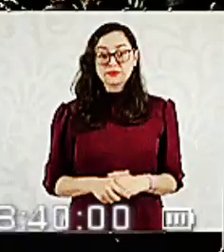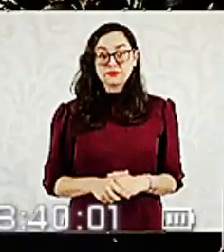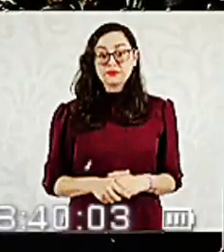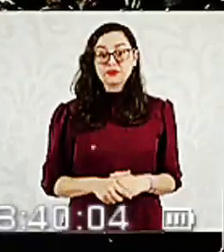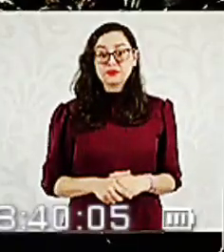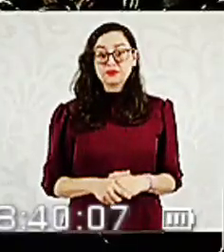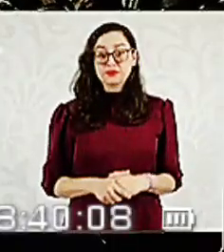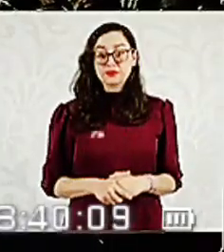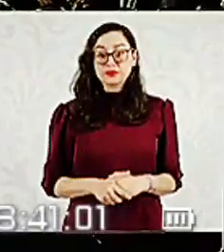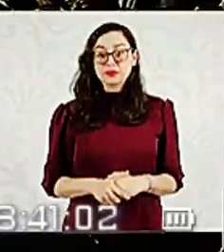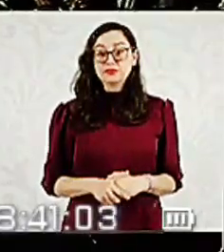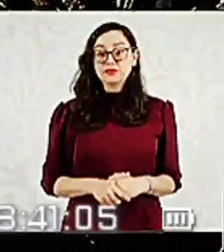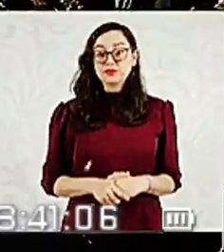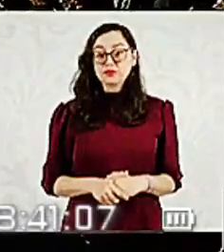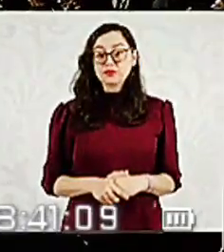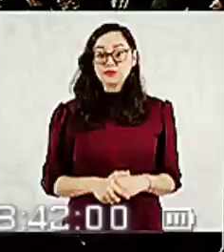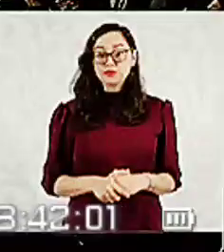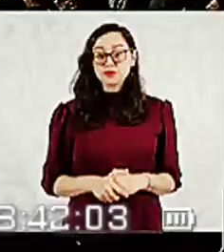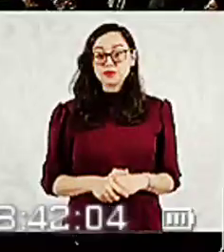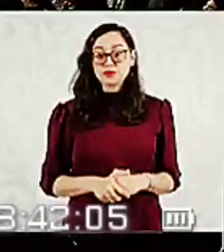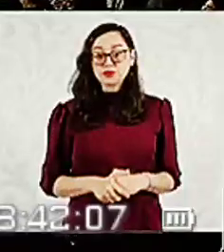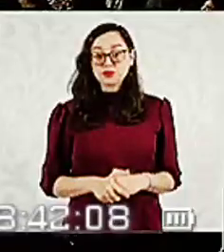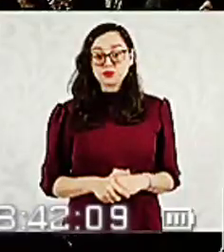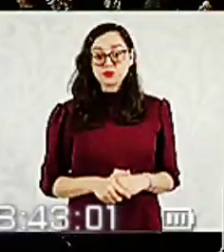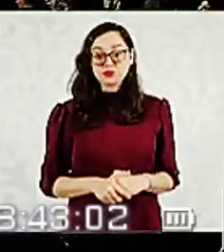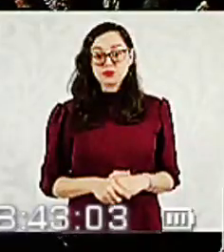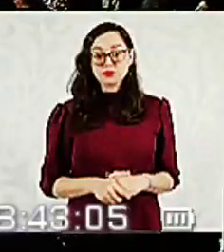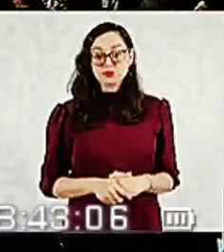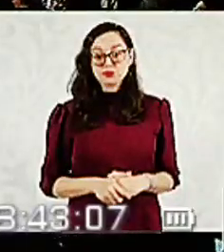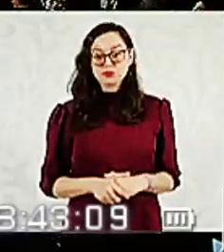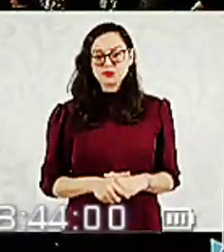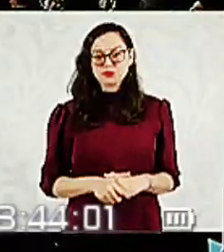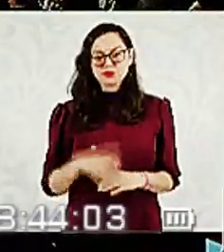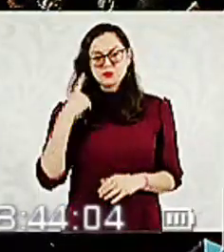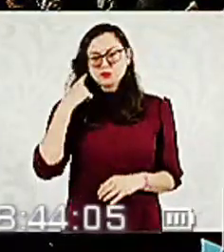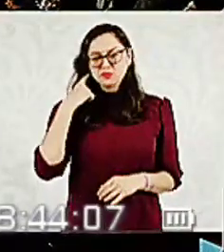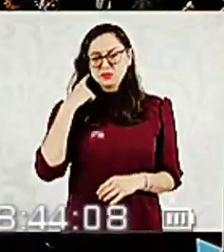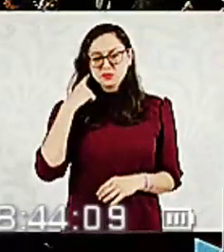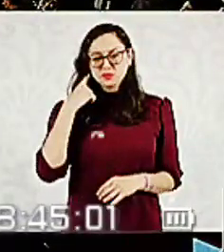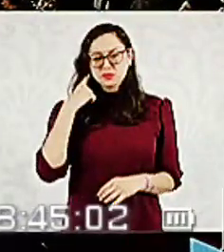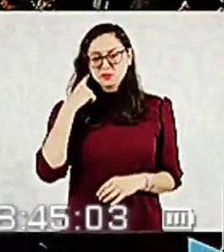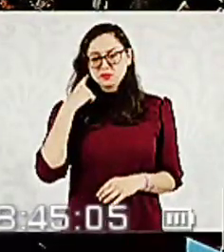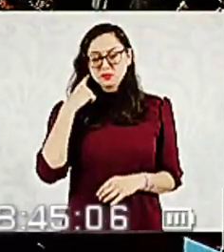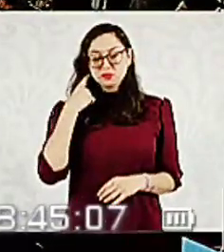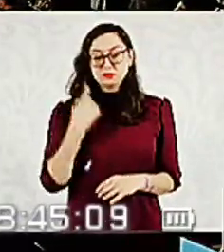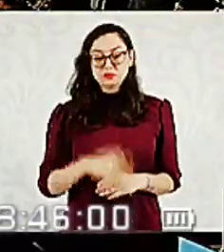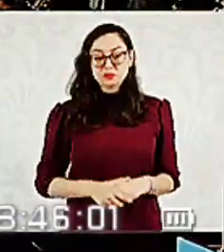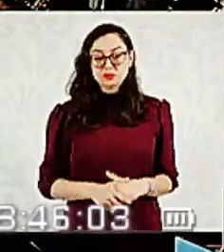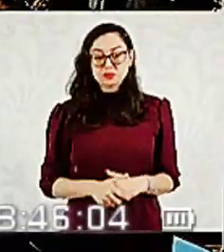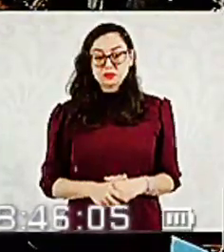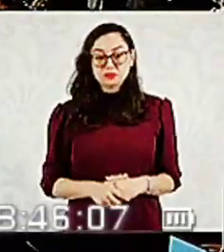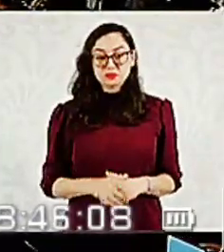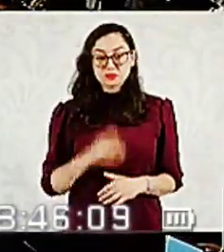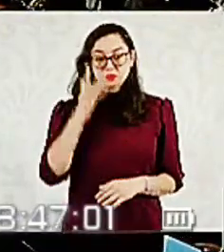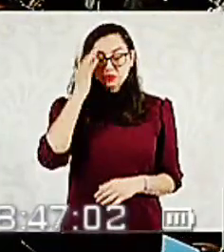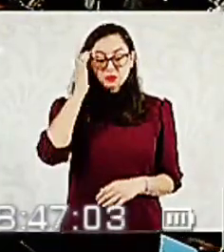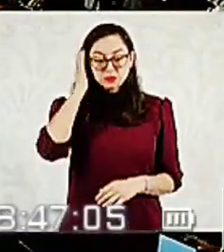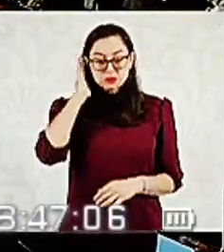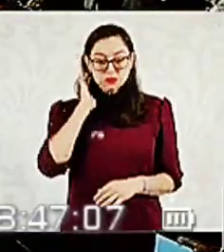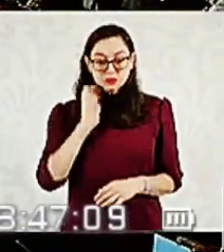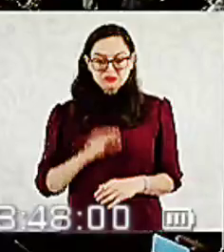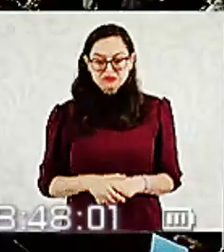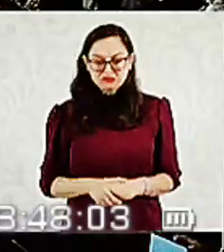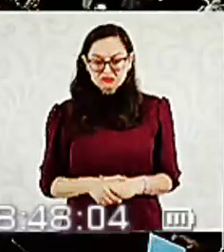letreros específicamente en la zona oriente, como es la Callerita Tarapá, donde dice por el momento no hay. Bueno, lo